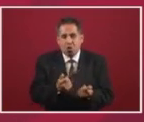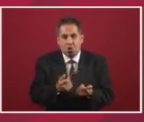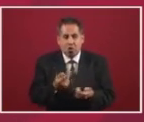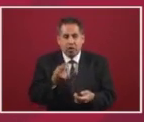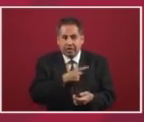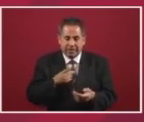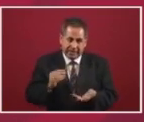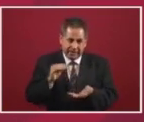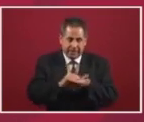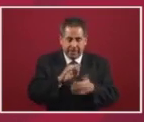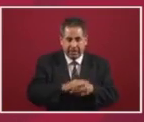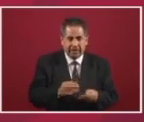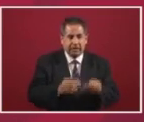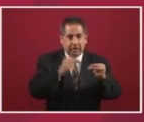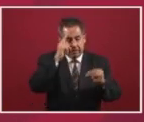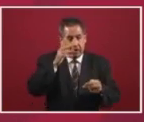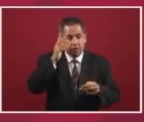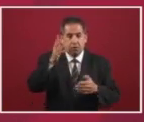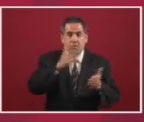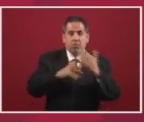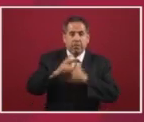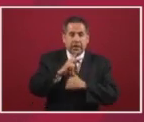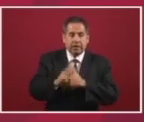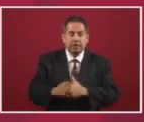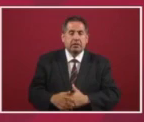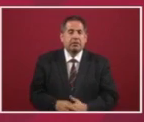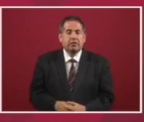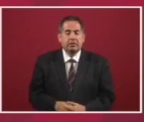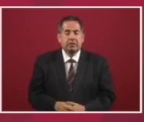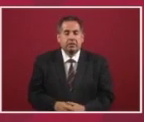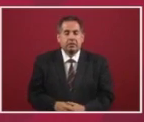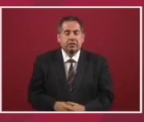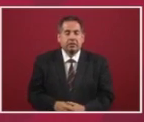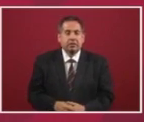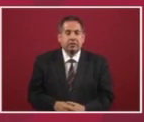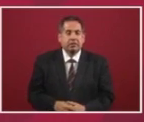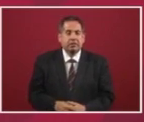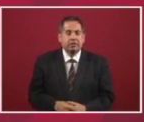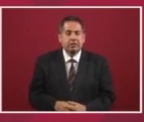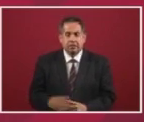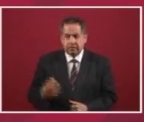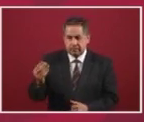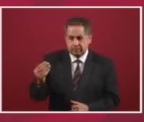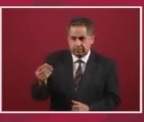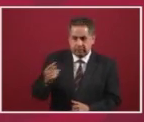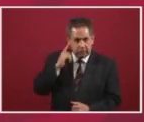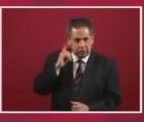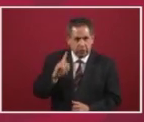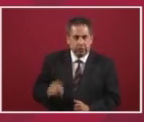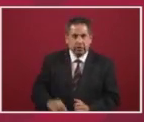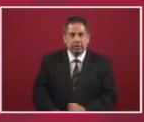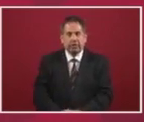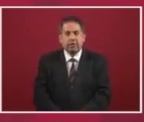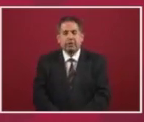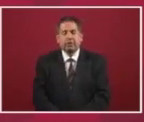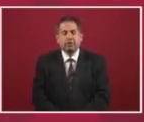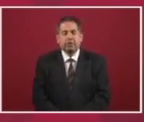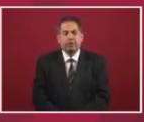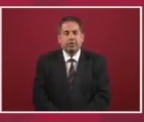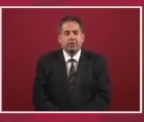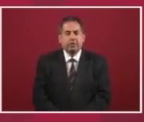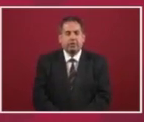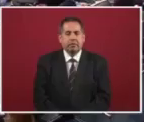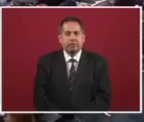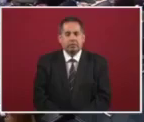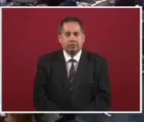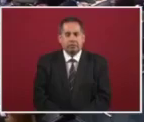para impulsar el desarrollo del país. Y la reelección de Obregón, y en 1924, señor presidente, que para usted el